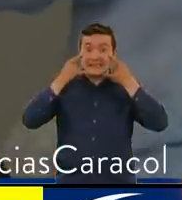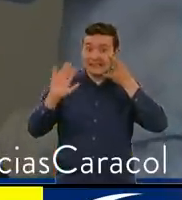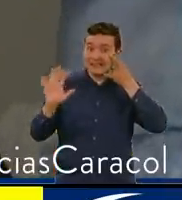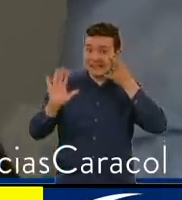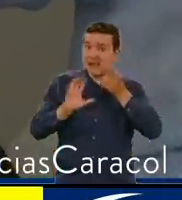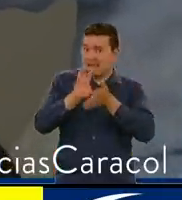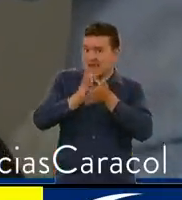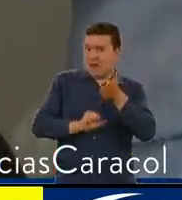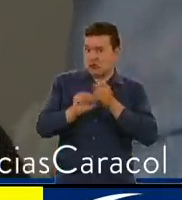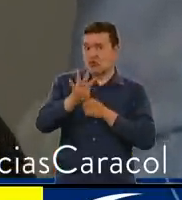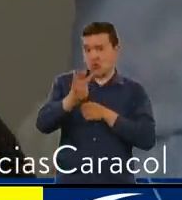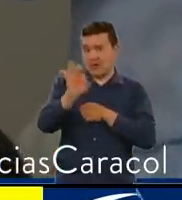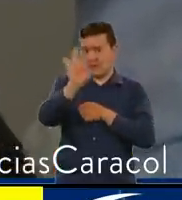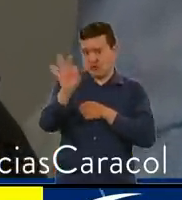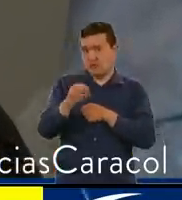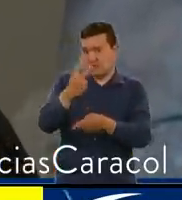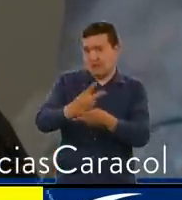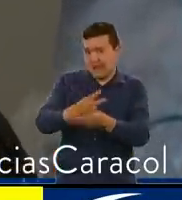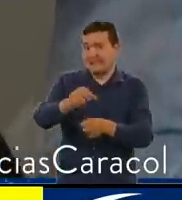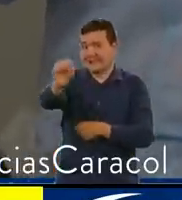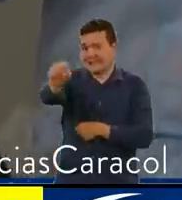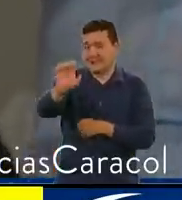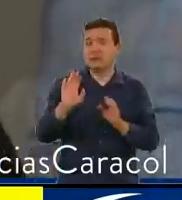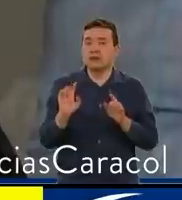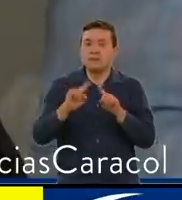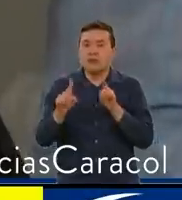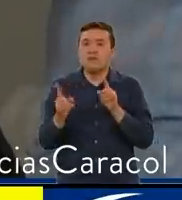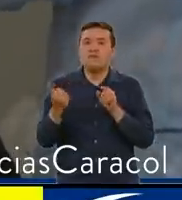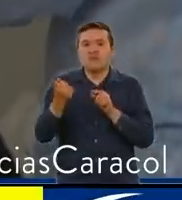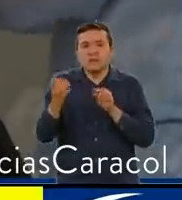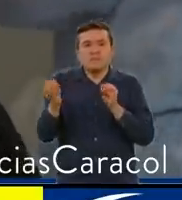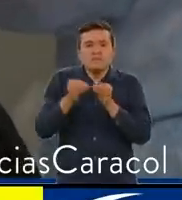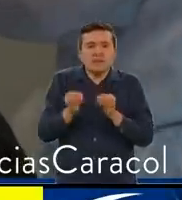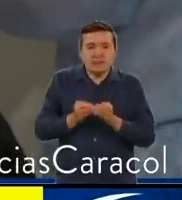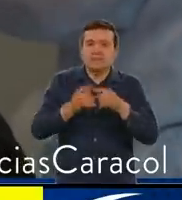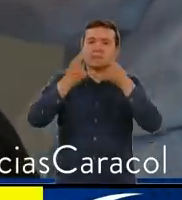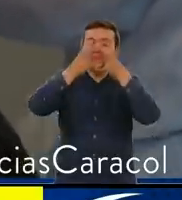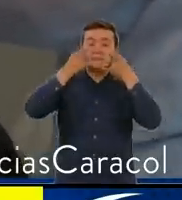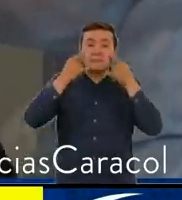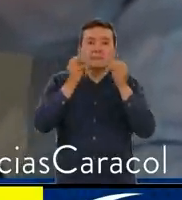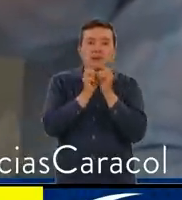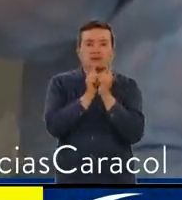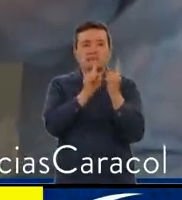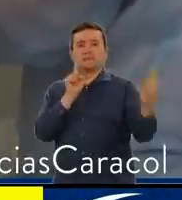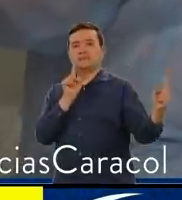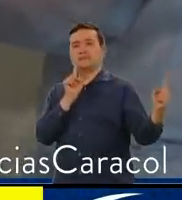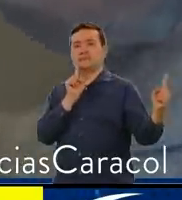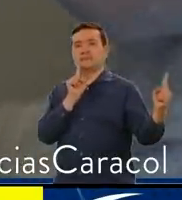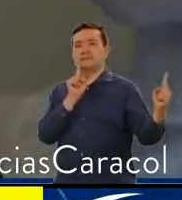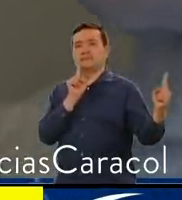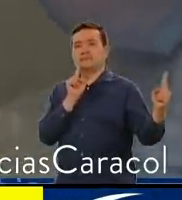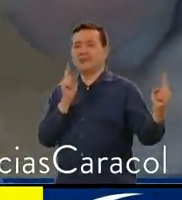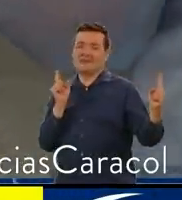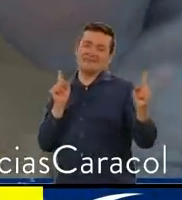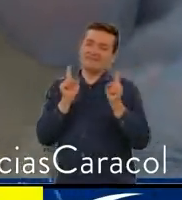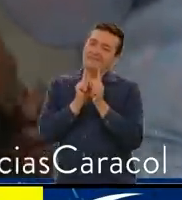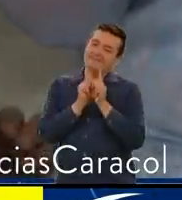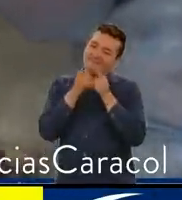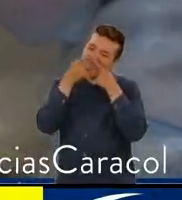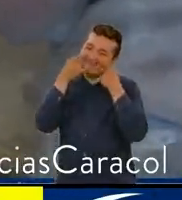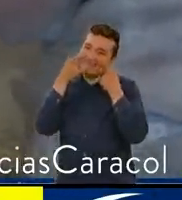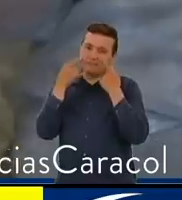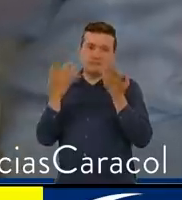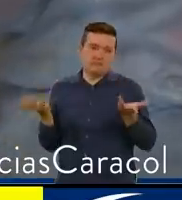riesgo 40%. Entonces hay que tener todas las medidas, la mascarilla y el distanciamiento. Respecto al sistema de